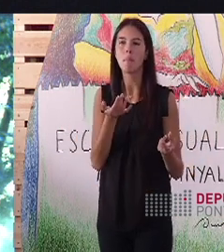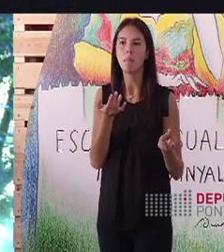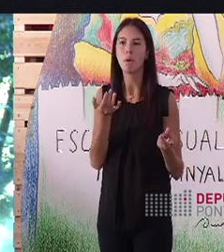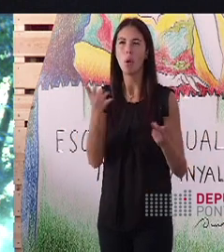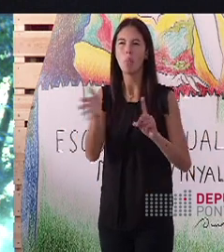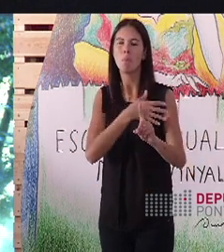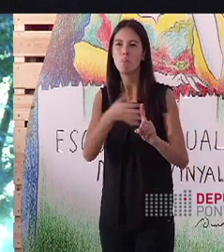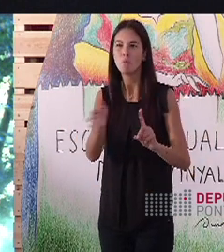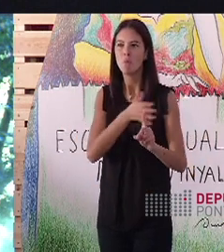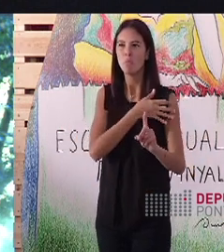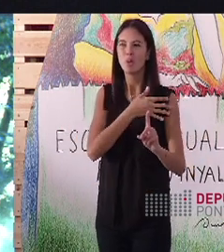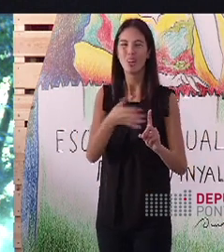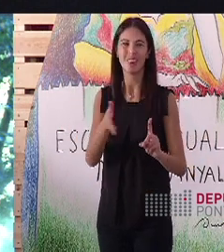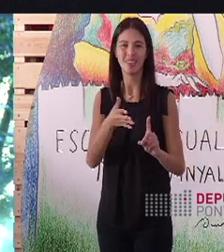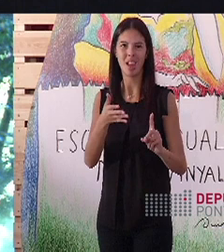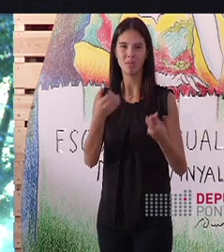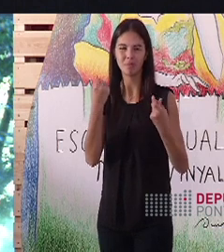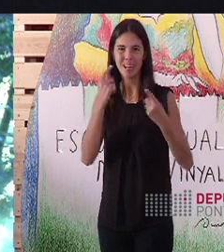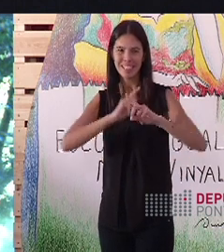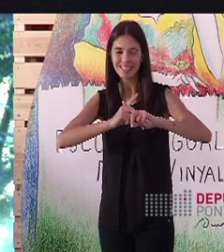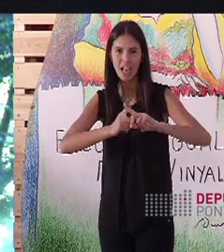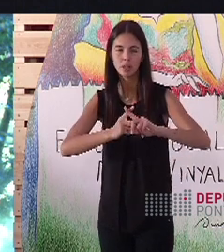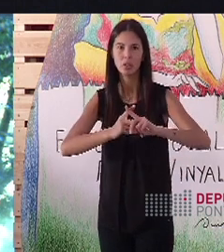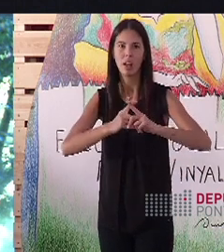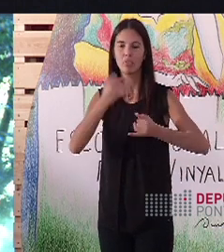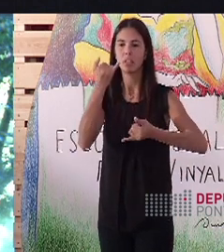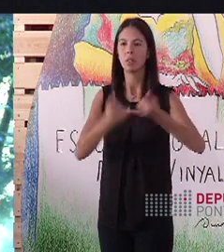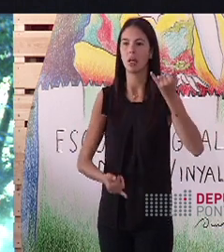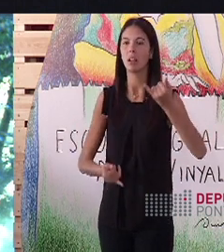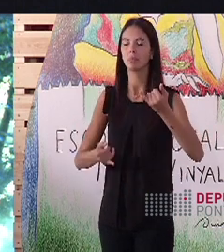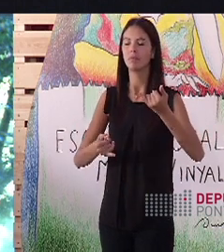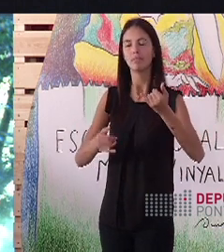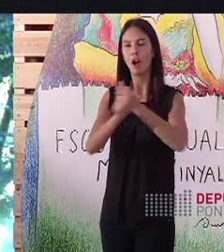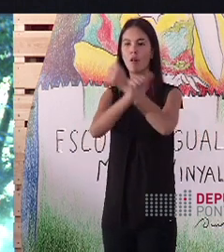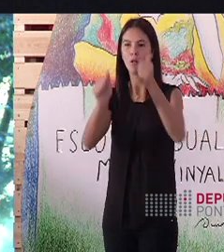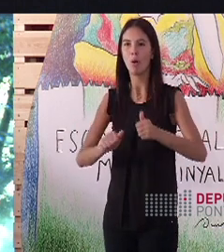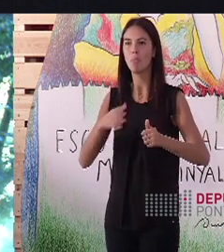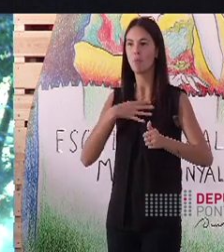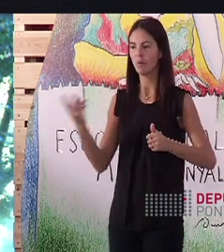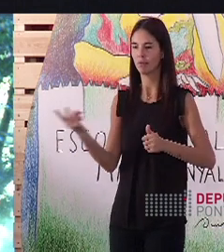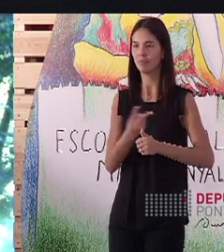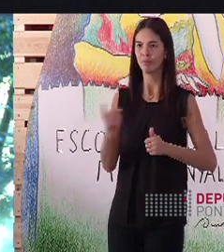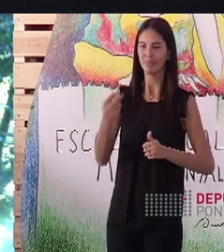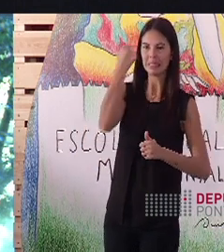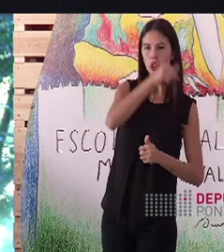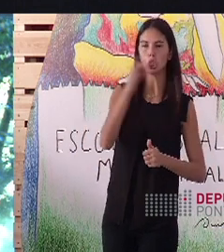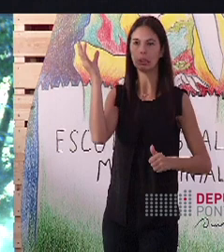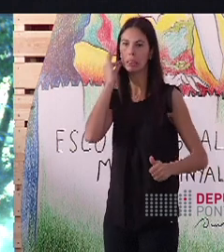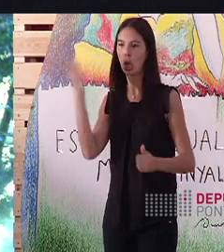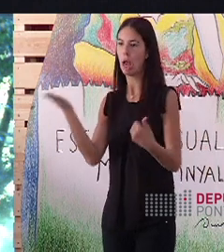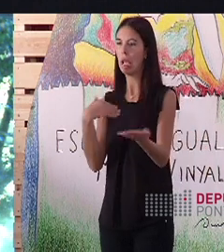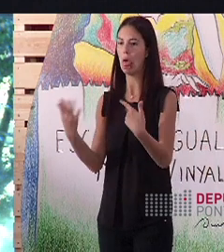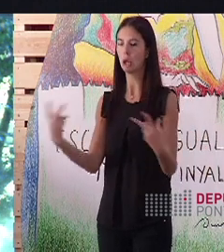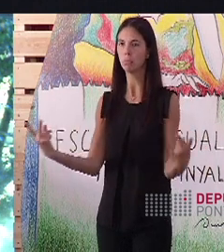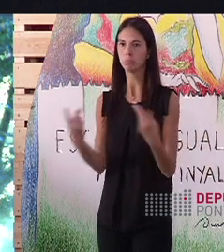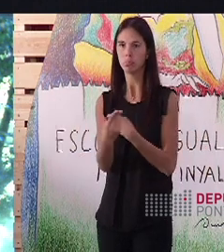la violencia en las prácticas sexuales es la única forma que encuentran de poder relacionarse, y